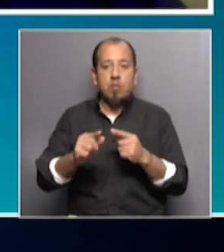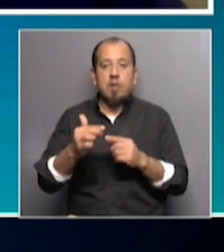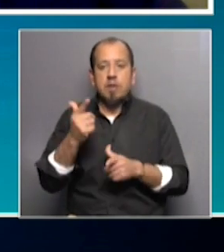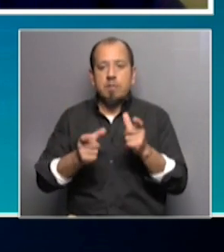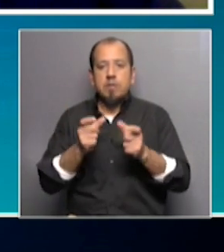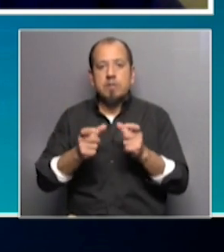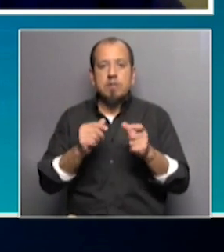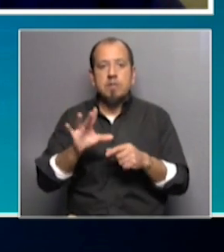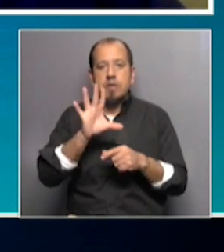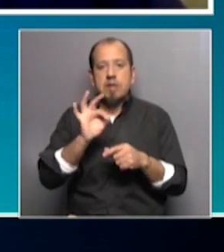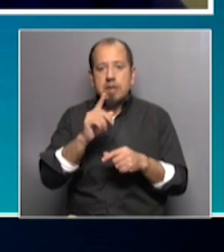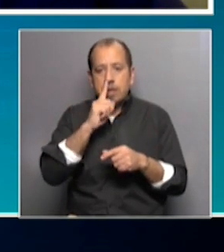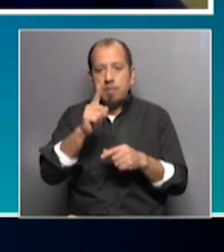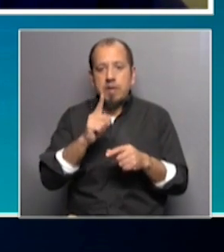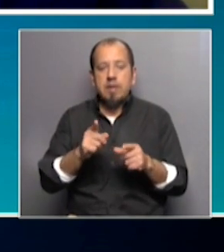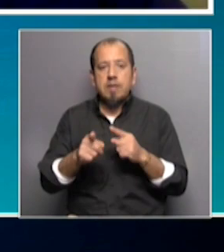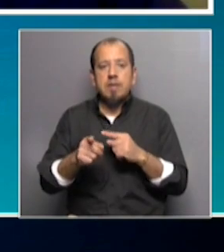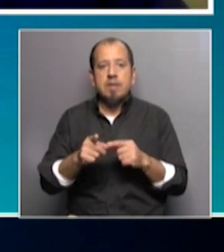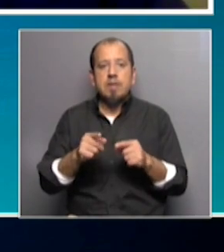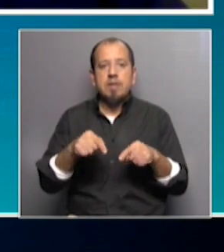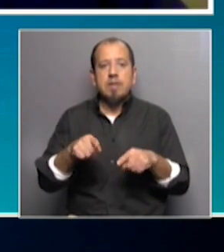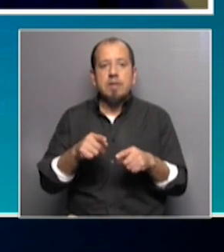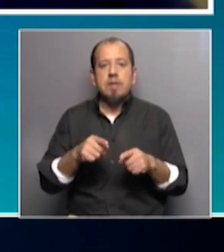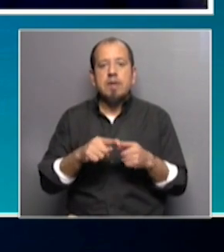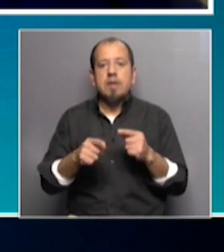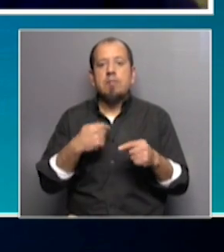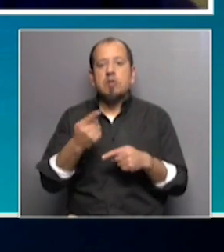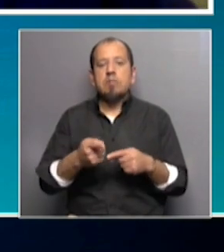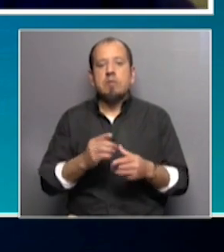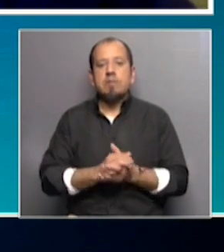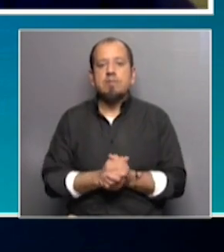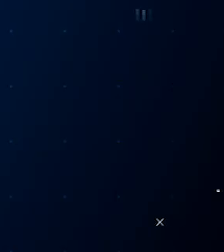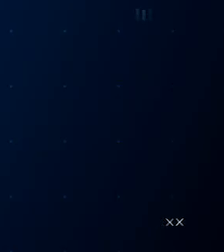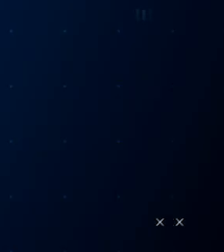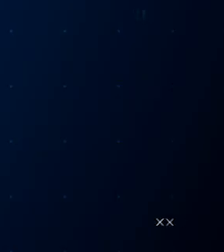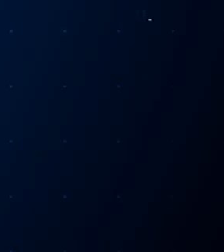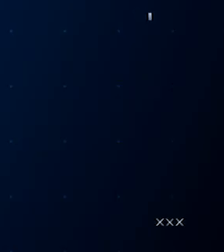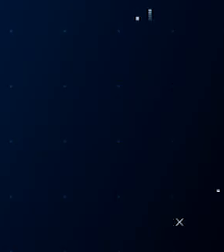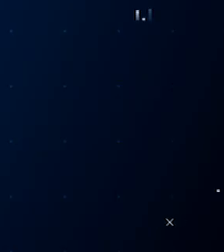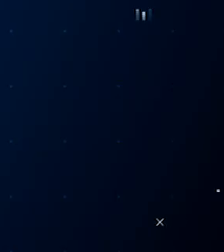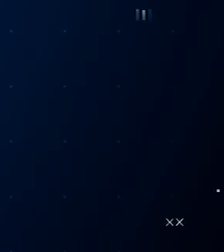500.000 trabajadores y trabajadoras que tienen que ver en esta próxima ronda, ¿no? Exactamente.